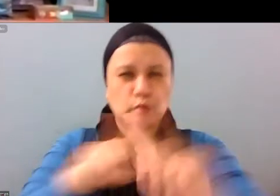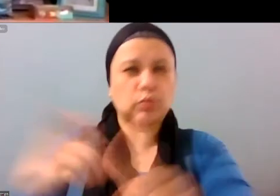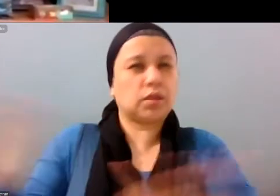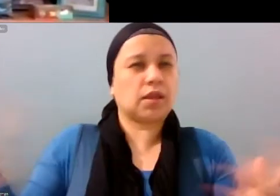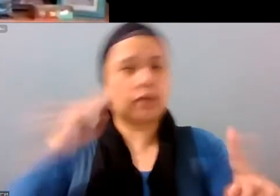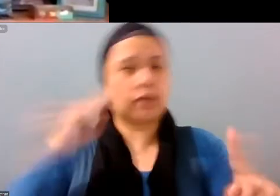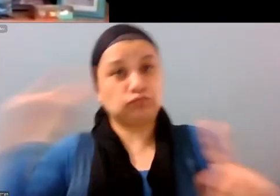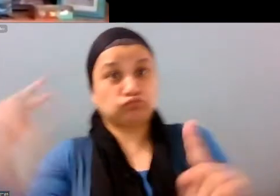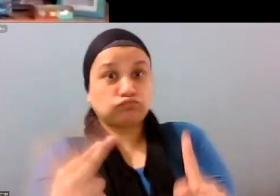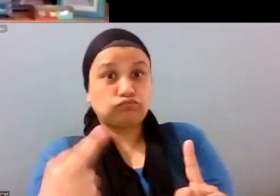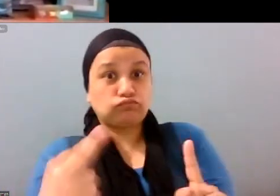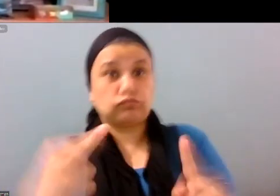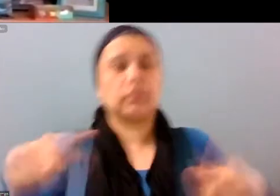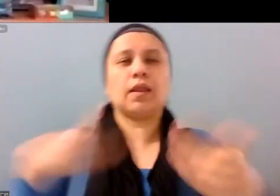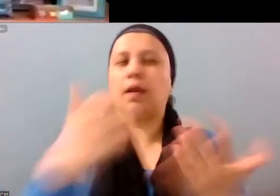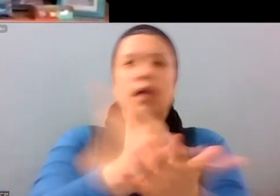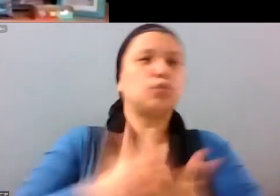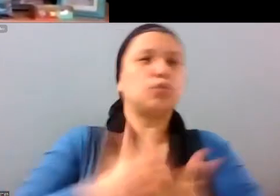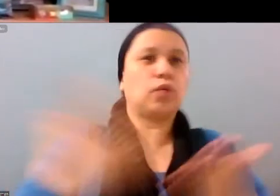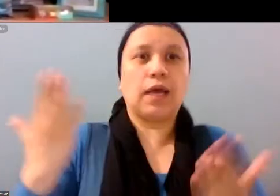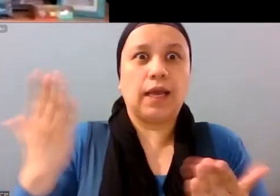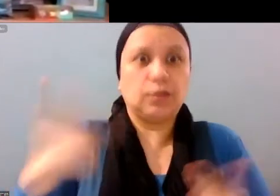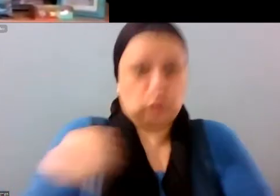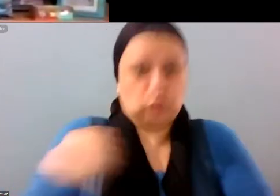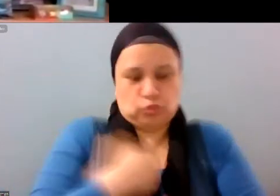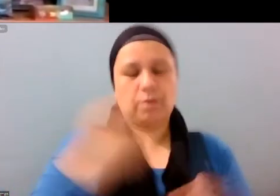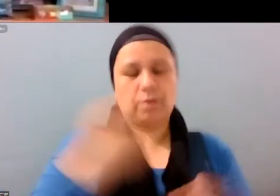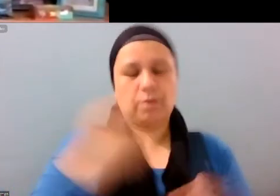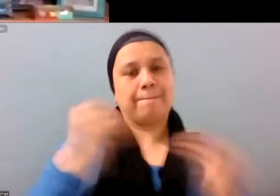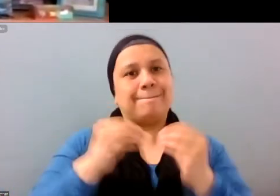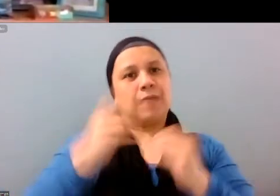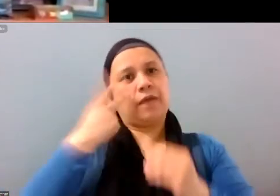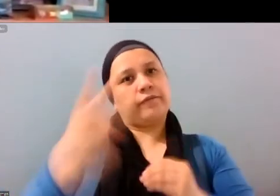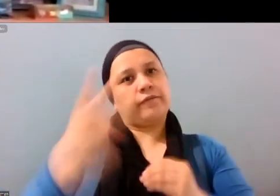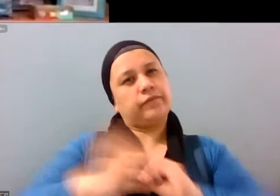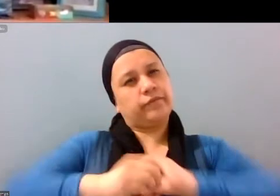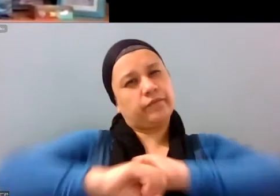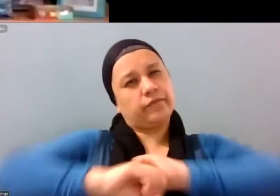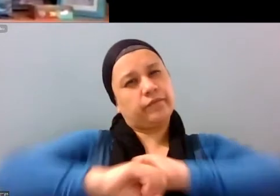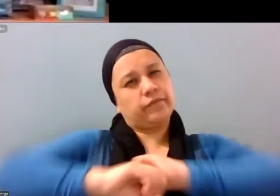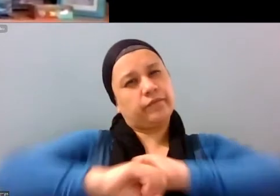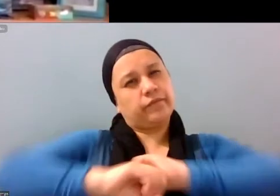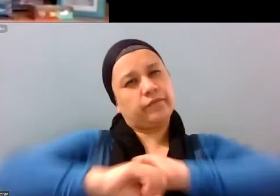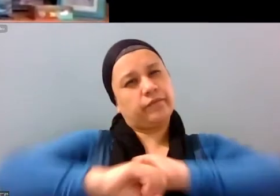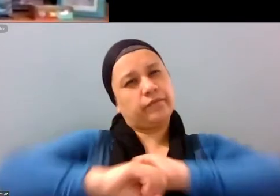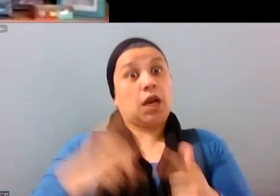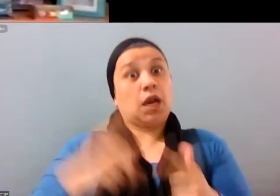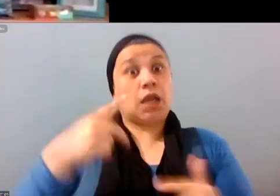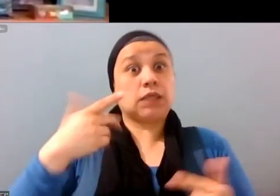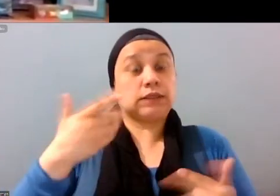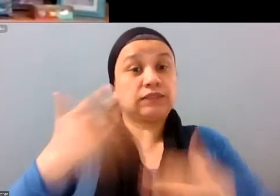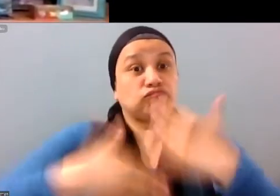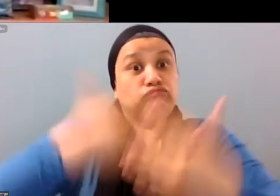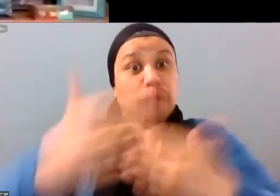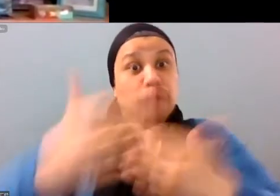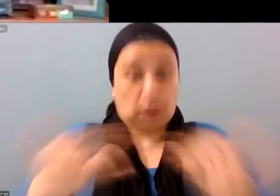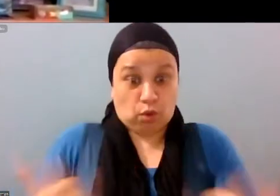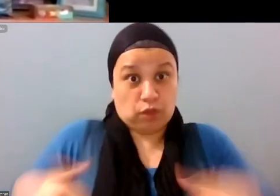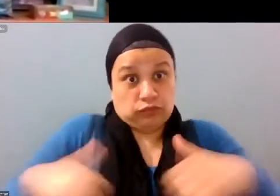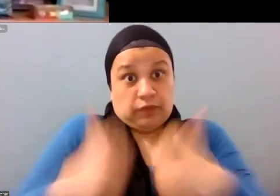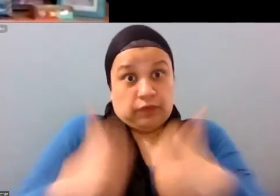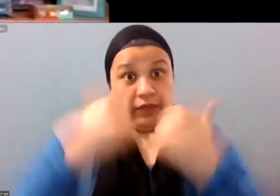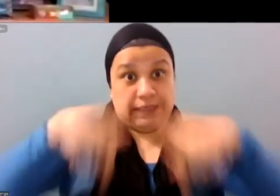nos ayudan a todos a tener una visión sobre el que hacer y el devenir que estamos enfrentando en medio de esta